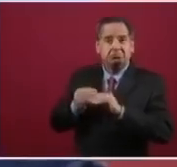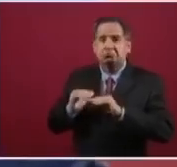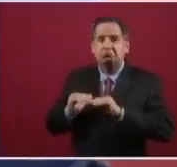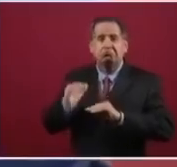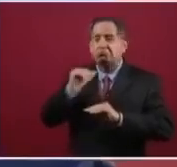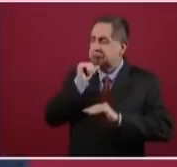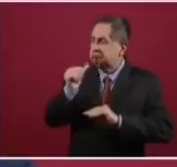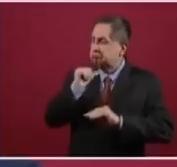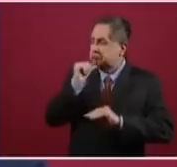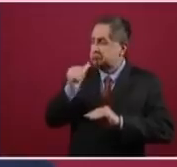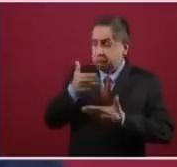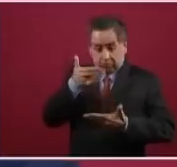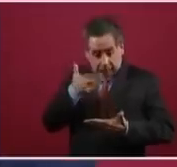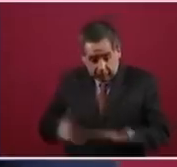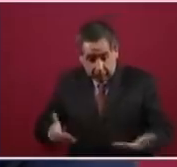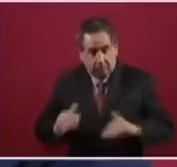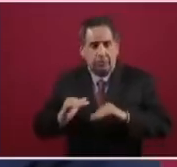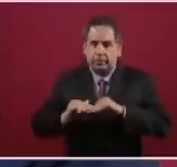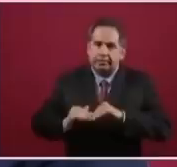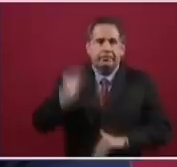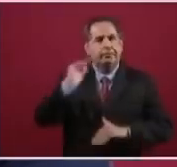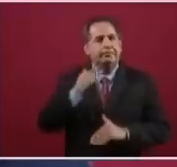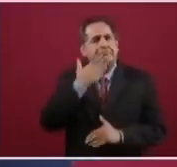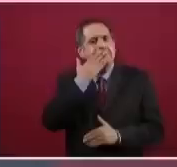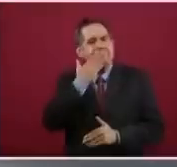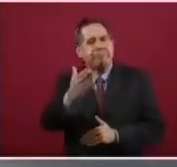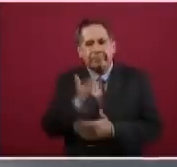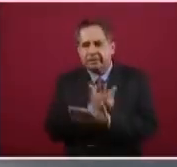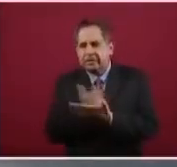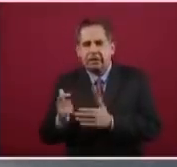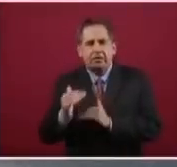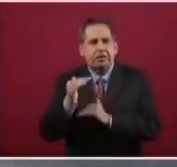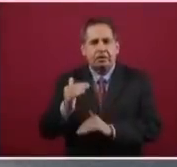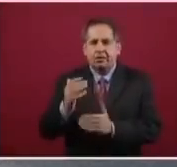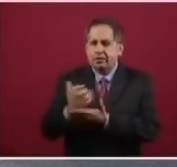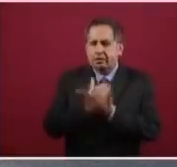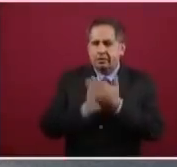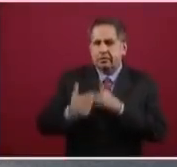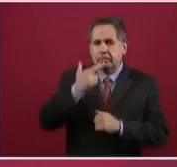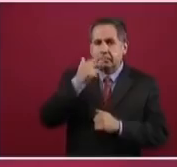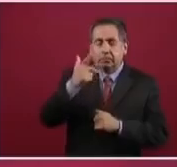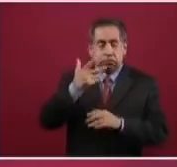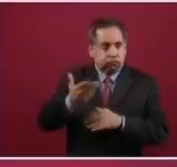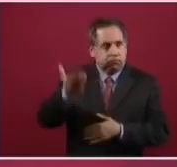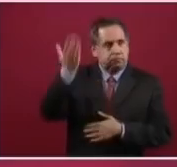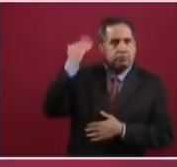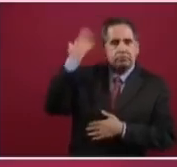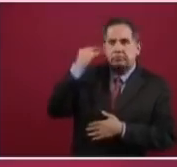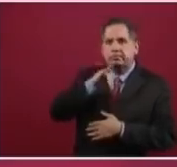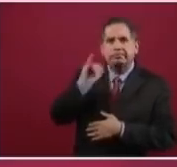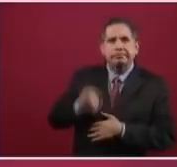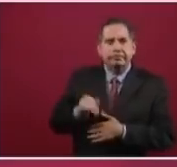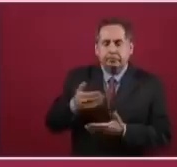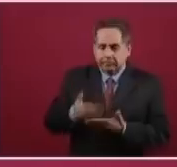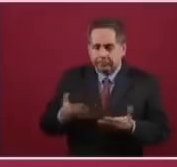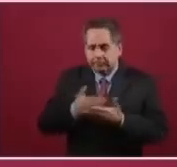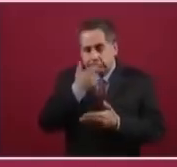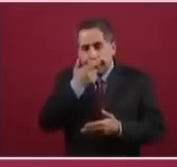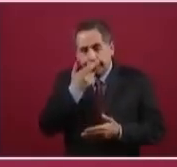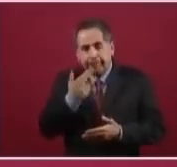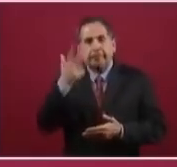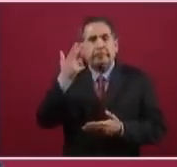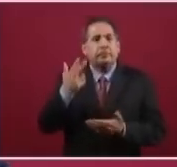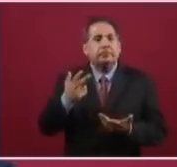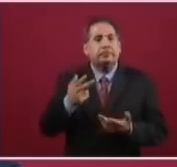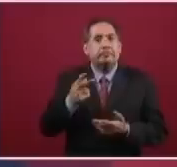aumentó el salario mínimo como nunca había sucedido en